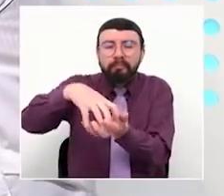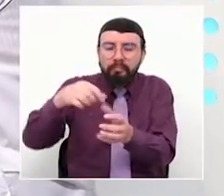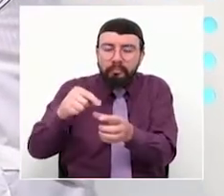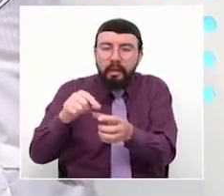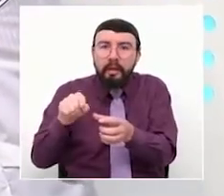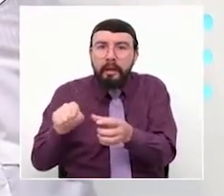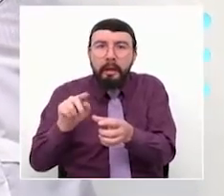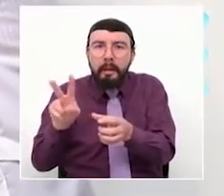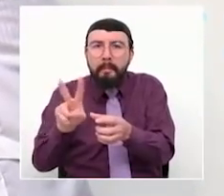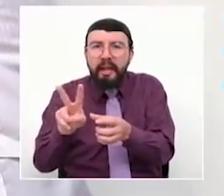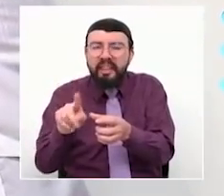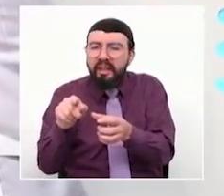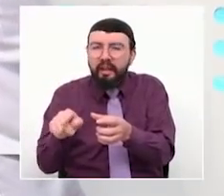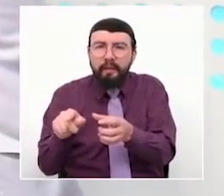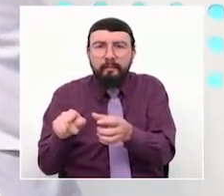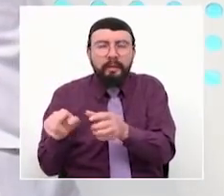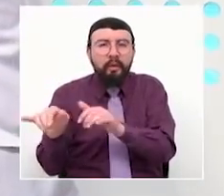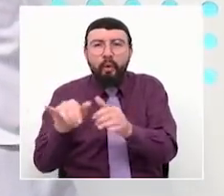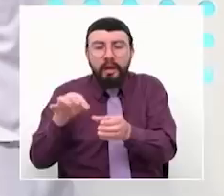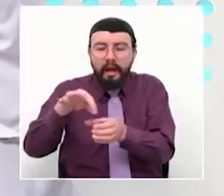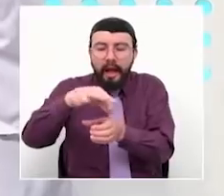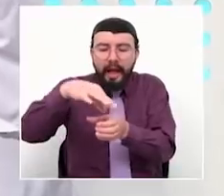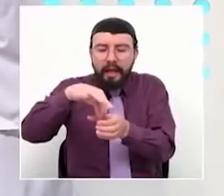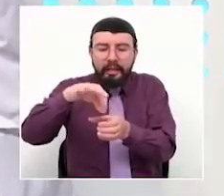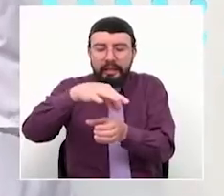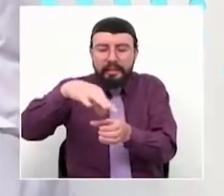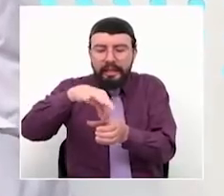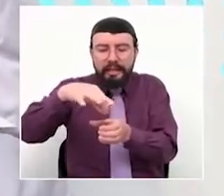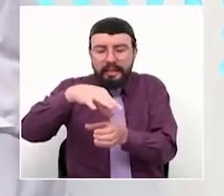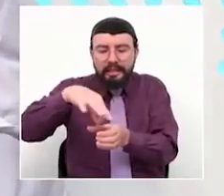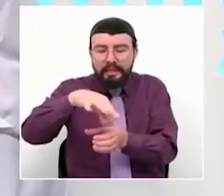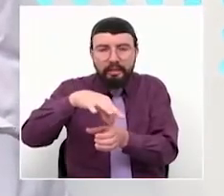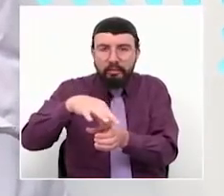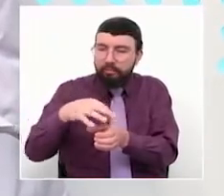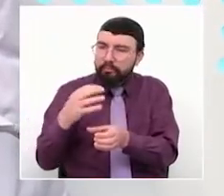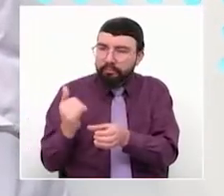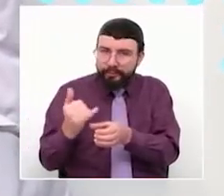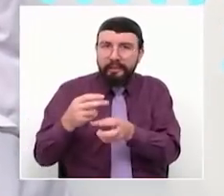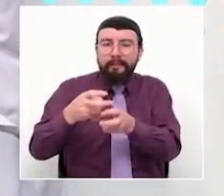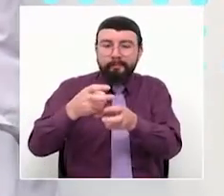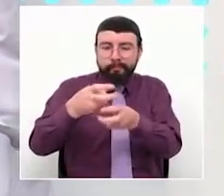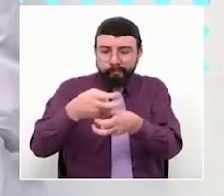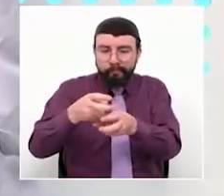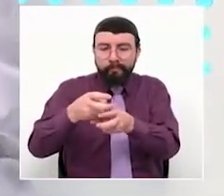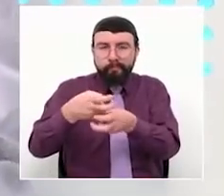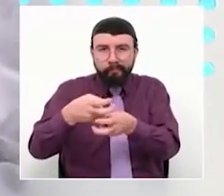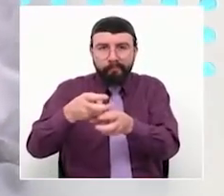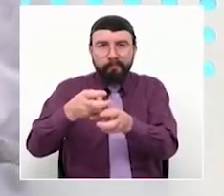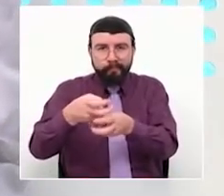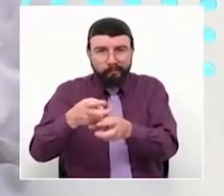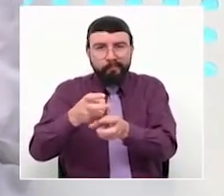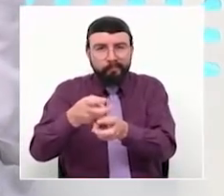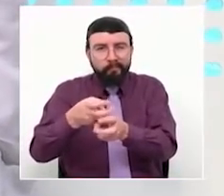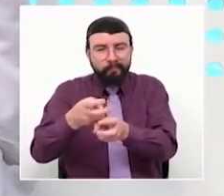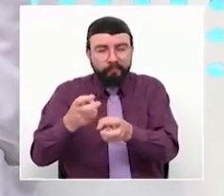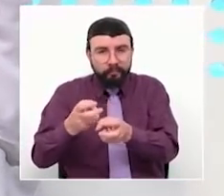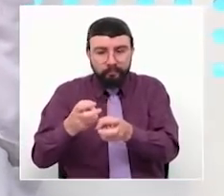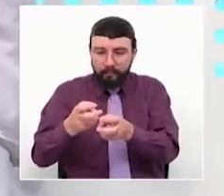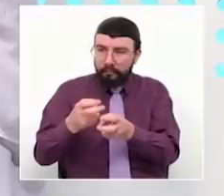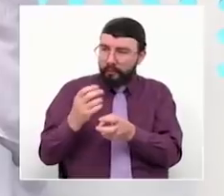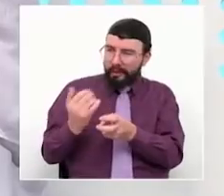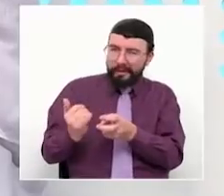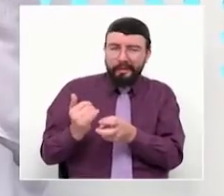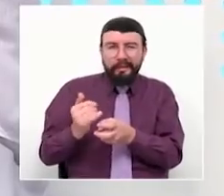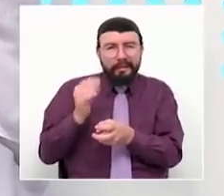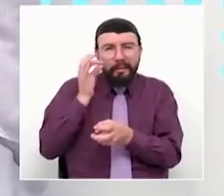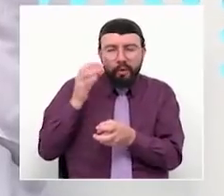es unos anillos fibrosos. Eso es lo que compone el disco de la columna. Entonces, cuando comprime por haber